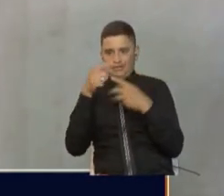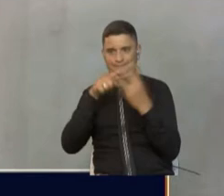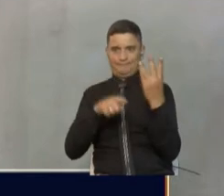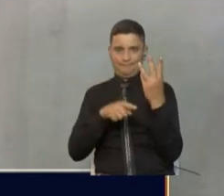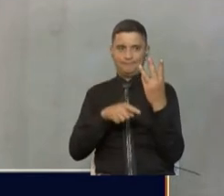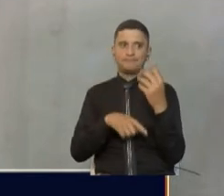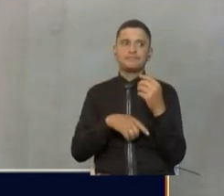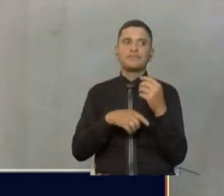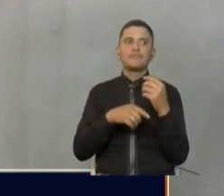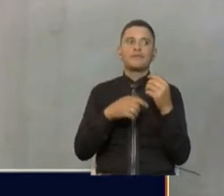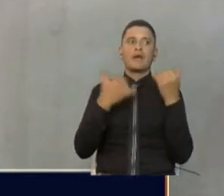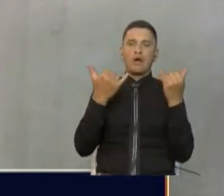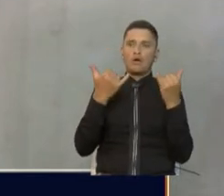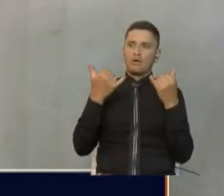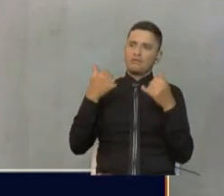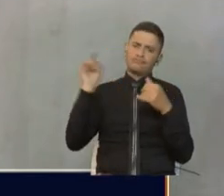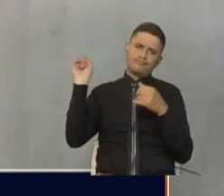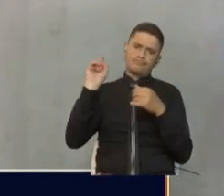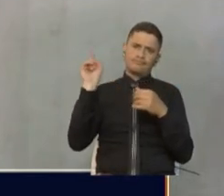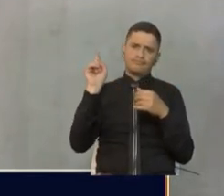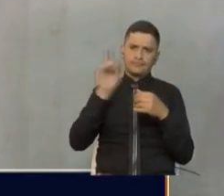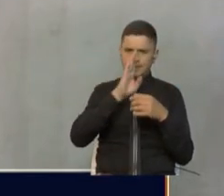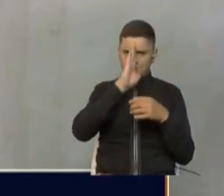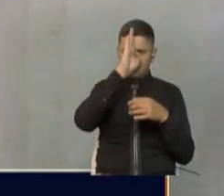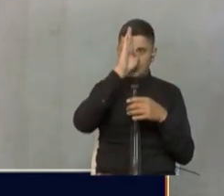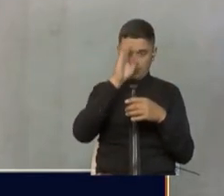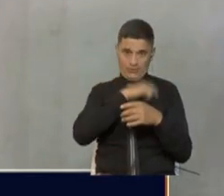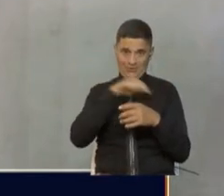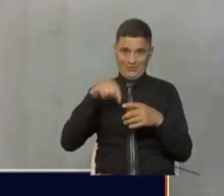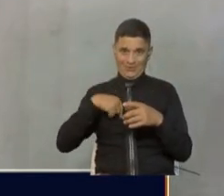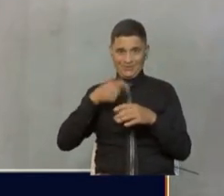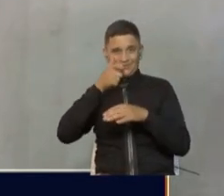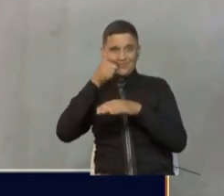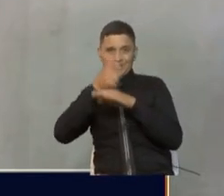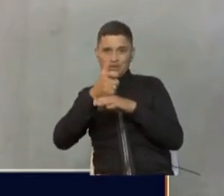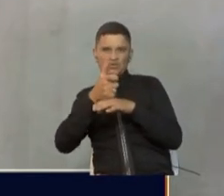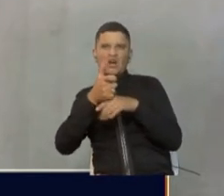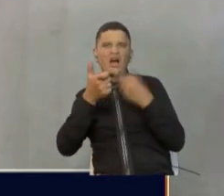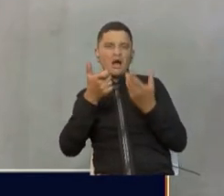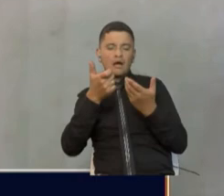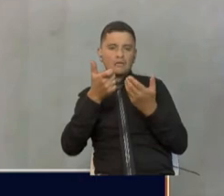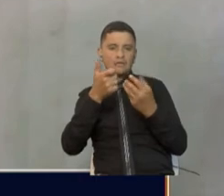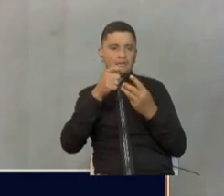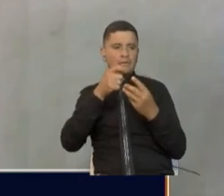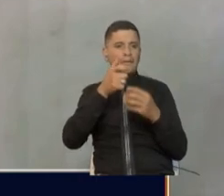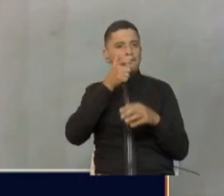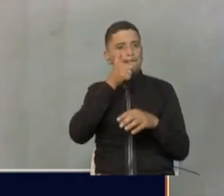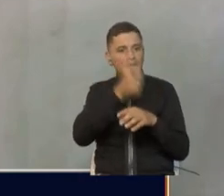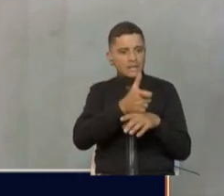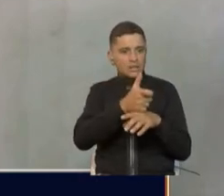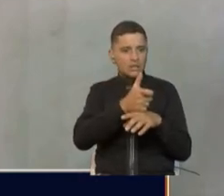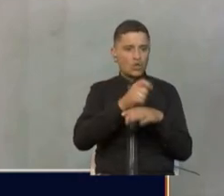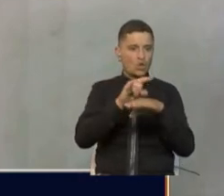La rutina hasta ahora indicaba que esta superintendencia vigila, inspecciona y controla poco.